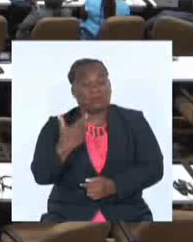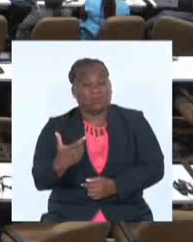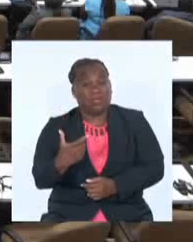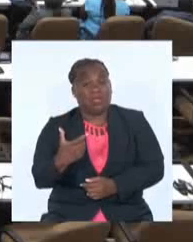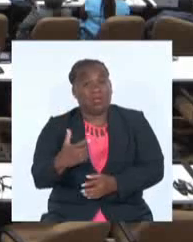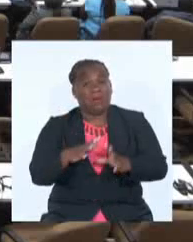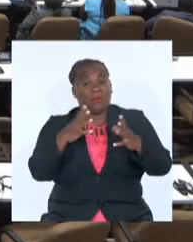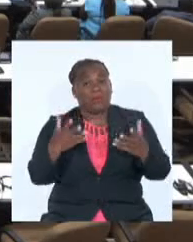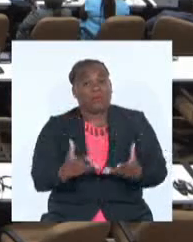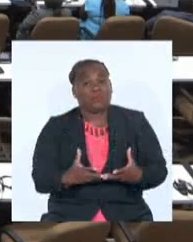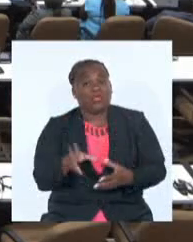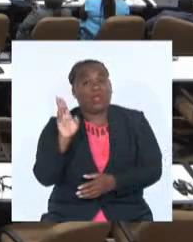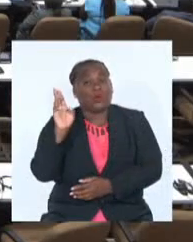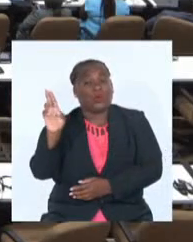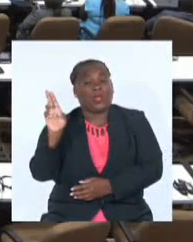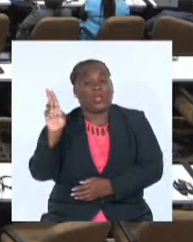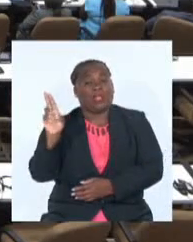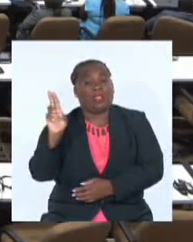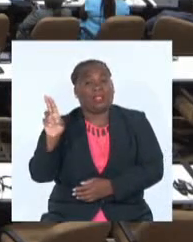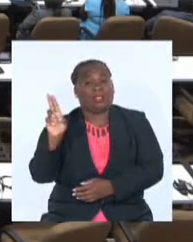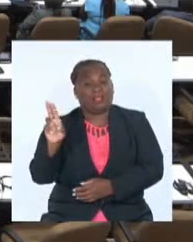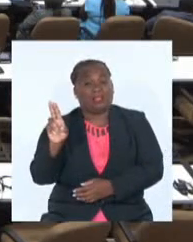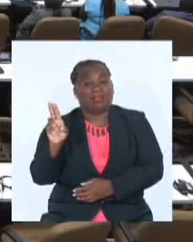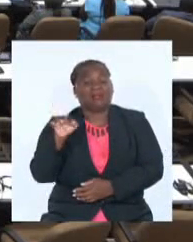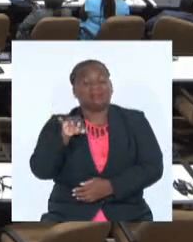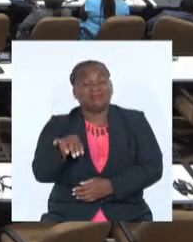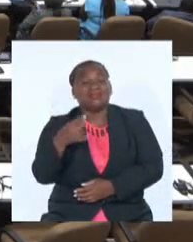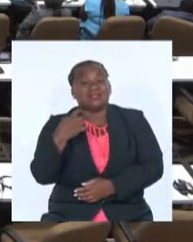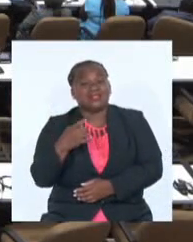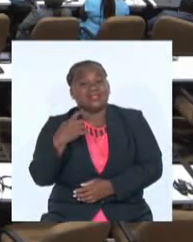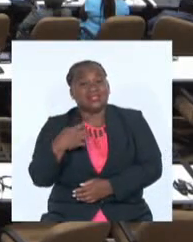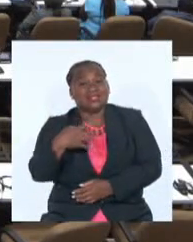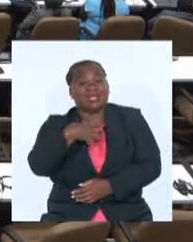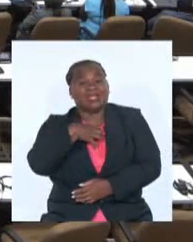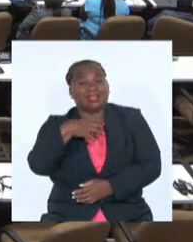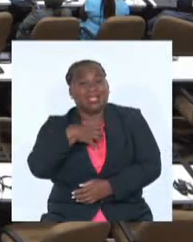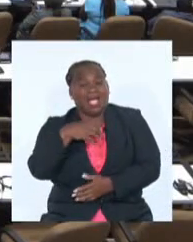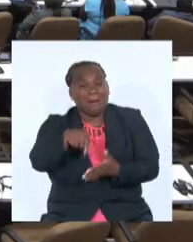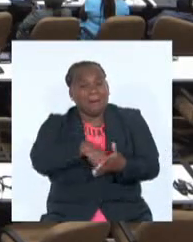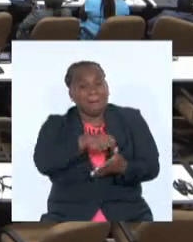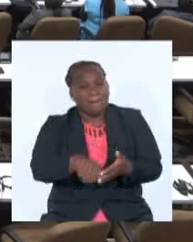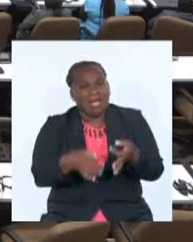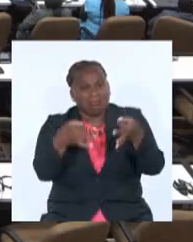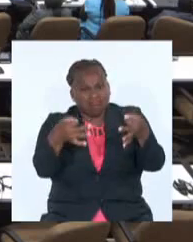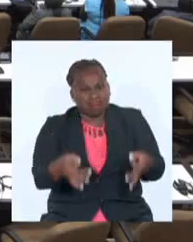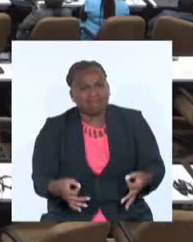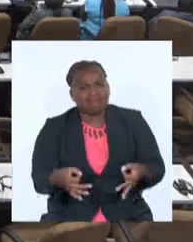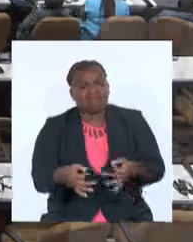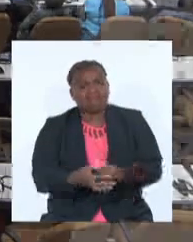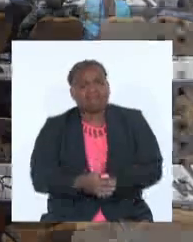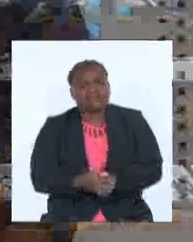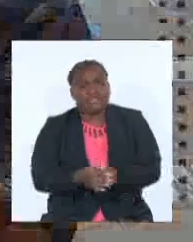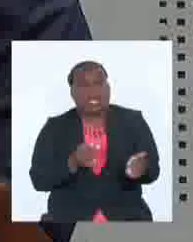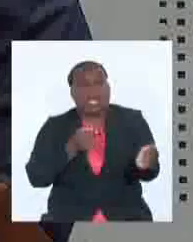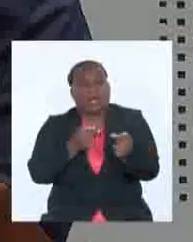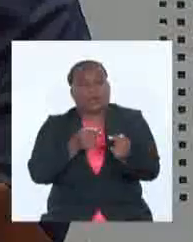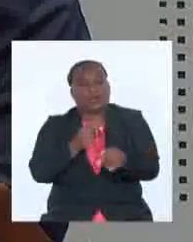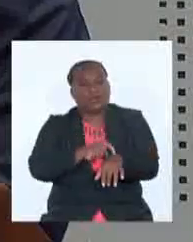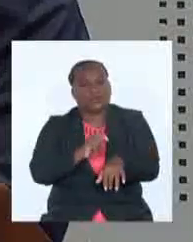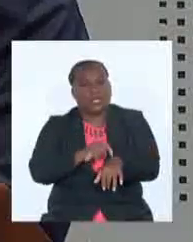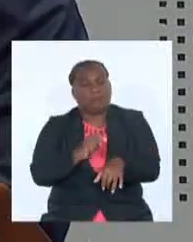urgentes y precisa que tengamos planes concretos a corto plazo para evitar un colapso